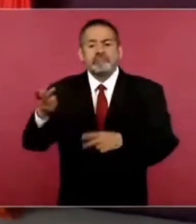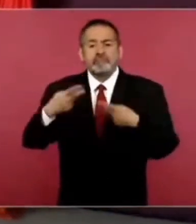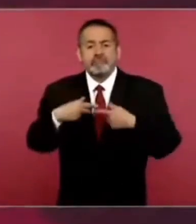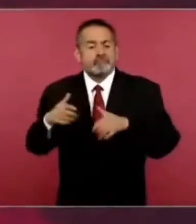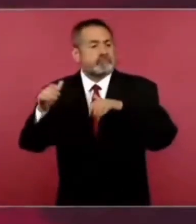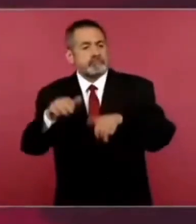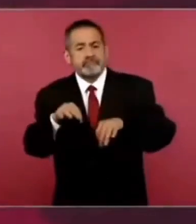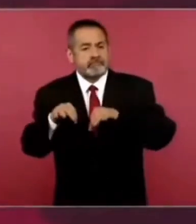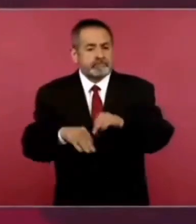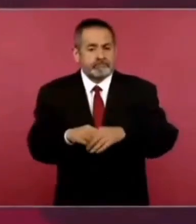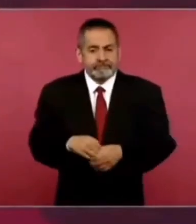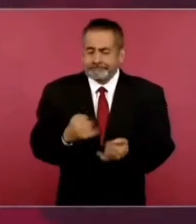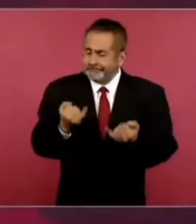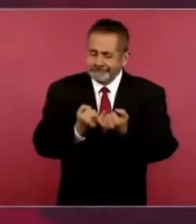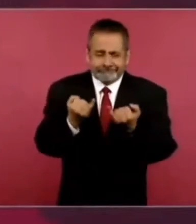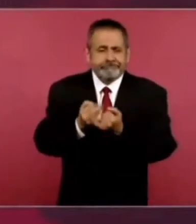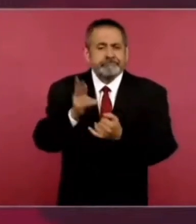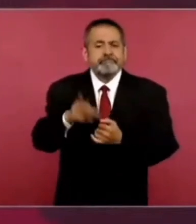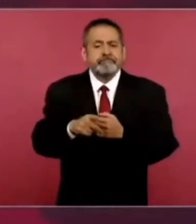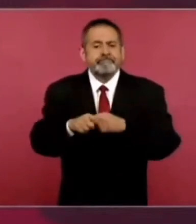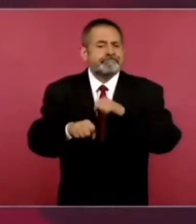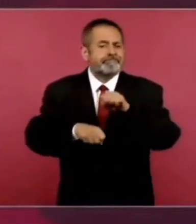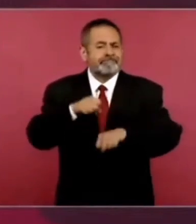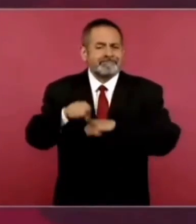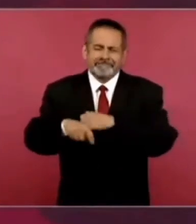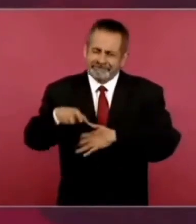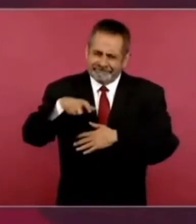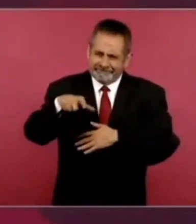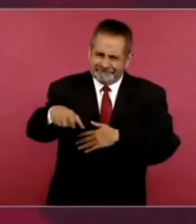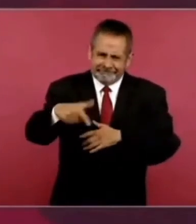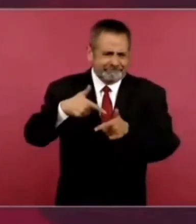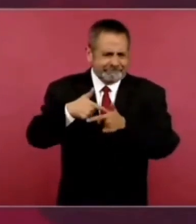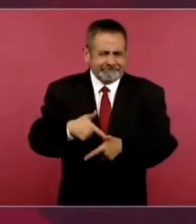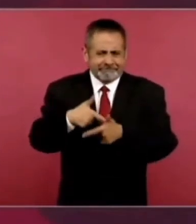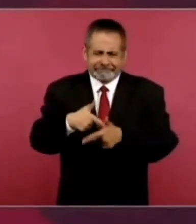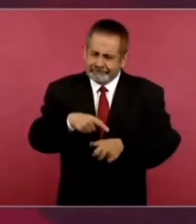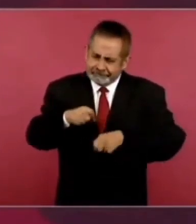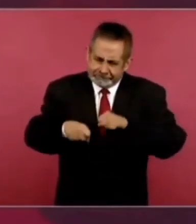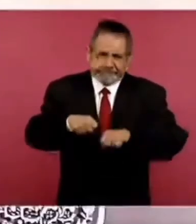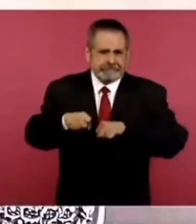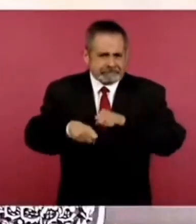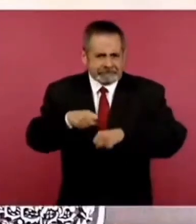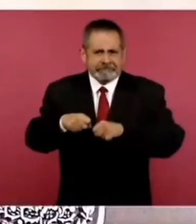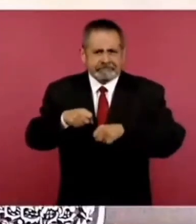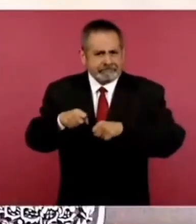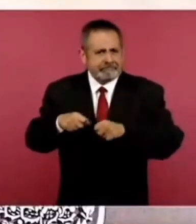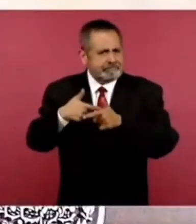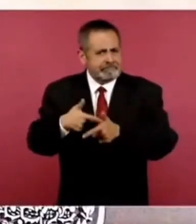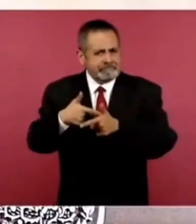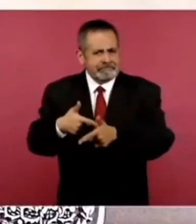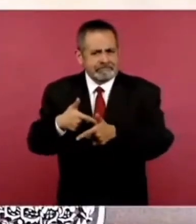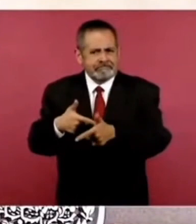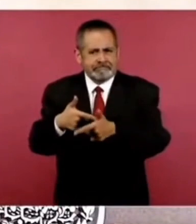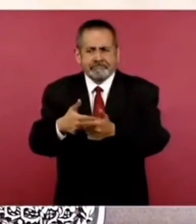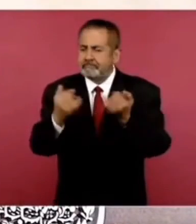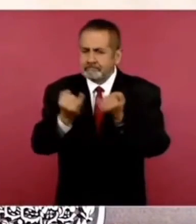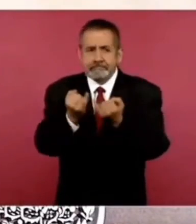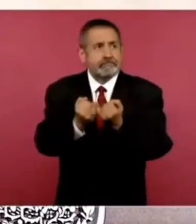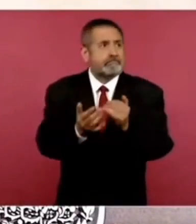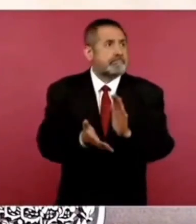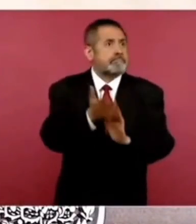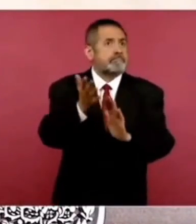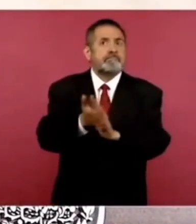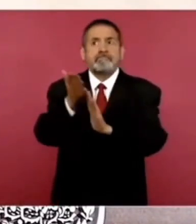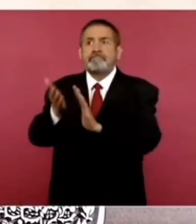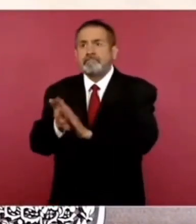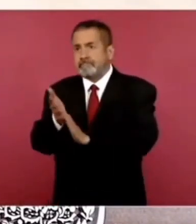de pedalear, o sea, seguir haciendo obras importantes, seguir invirtiendo en la infraestructura